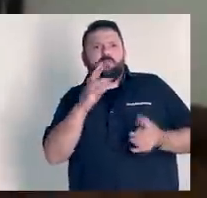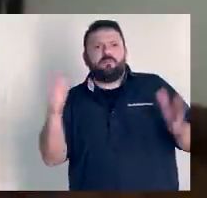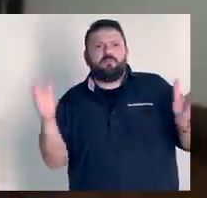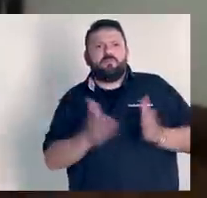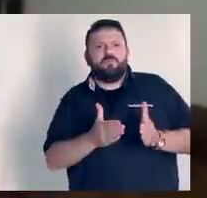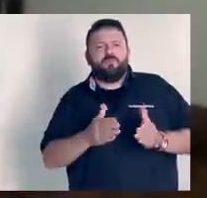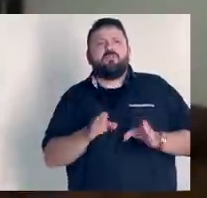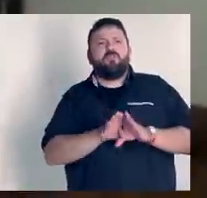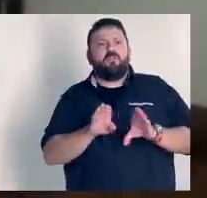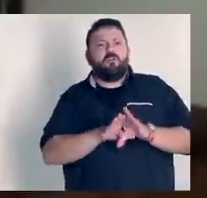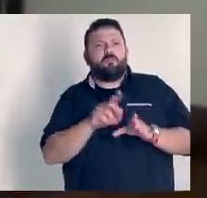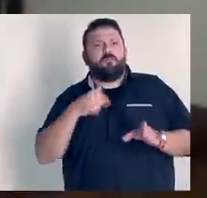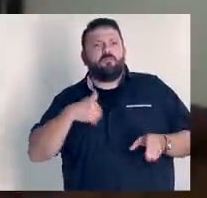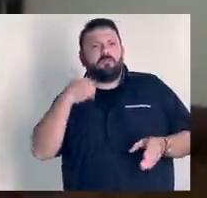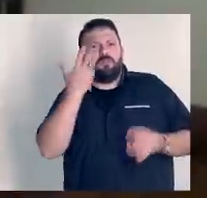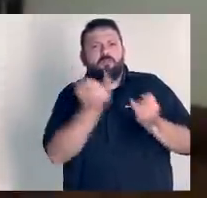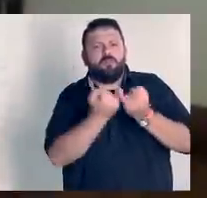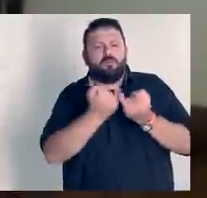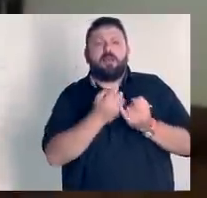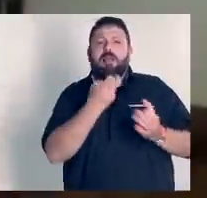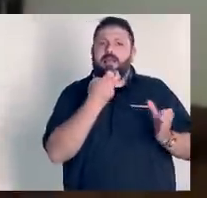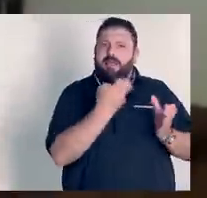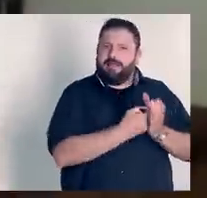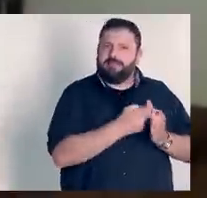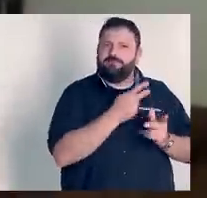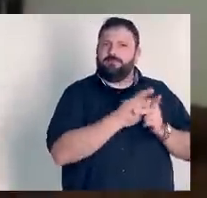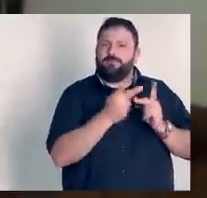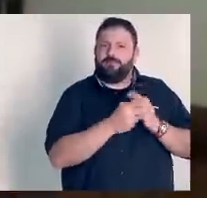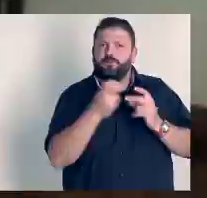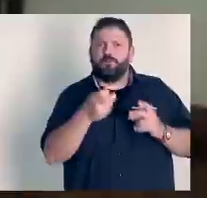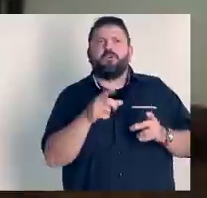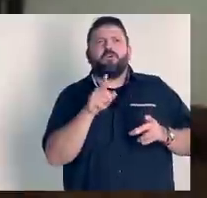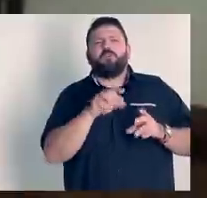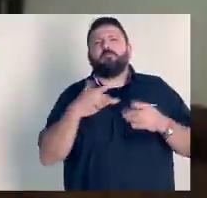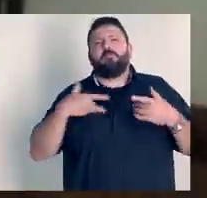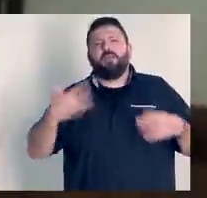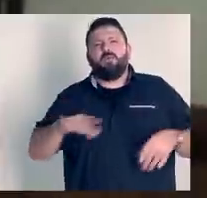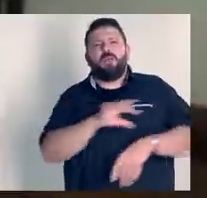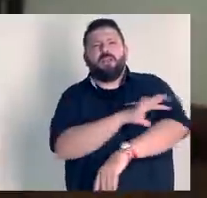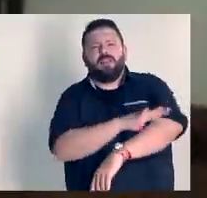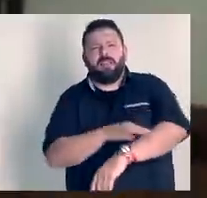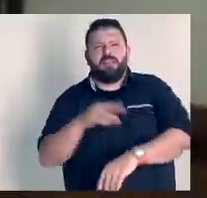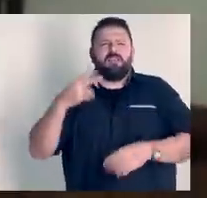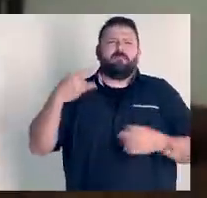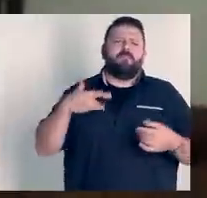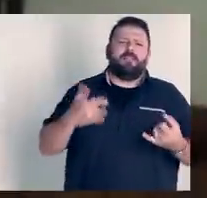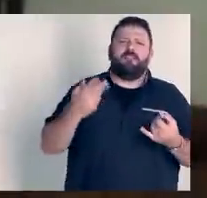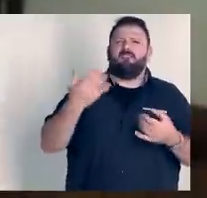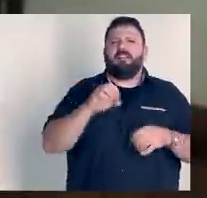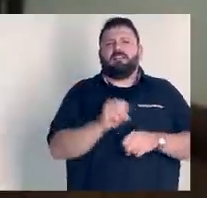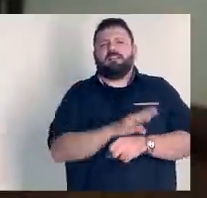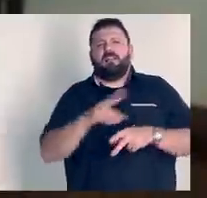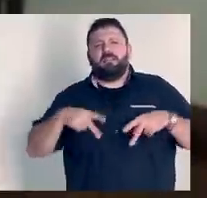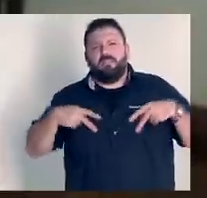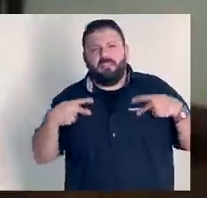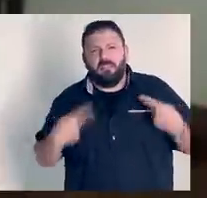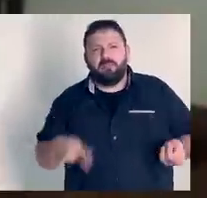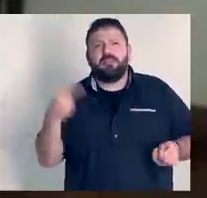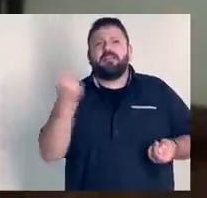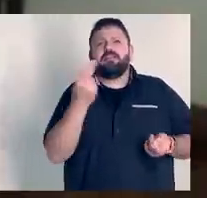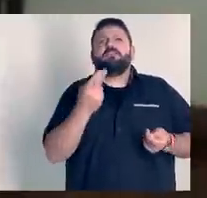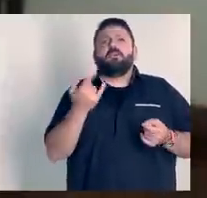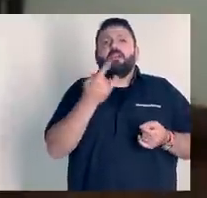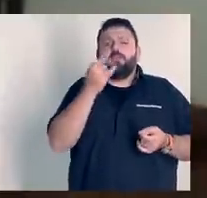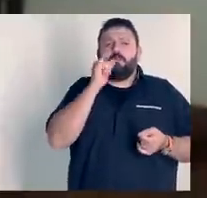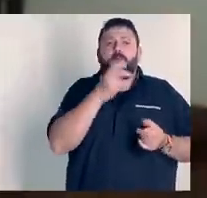deprimida, oye, me duelen los huesos, ¿qué te tomaste? Oye, yo no tengo energía, no tengo pila, ¿qué me tomo? Entonces, los resultados